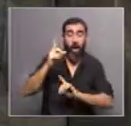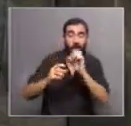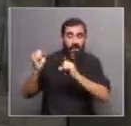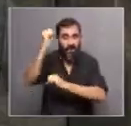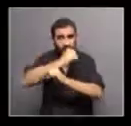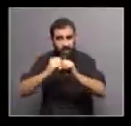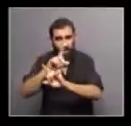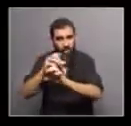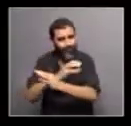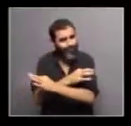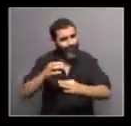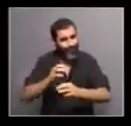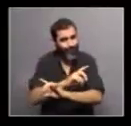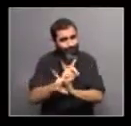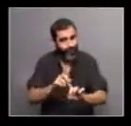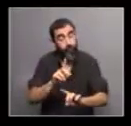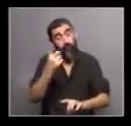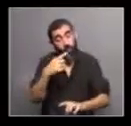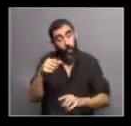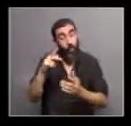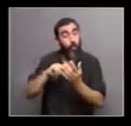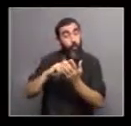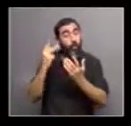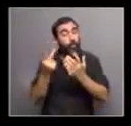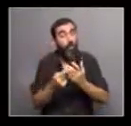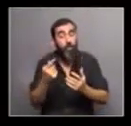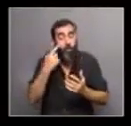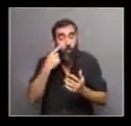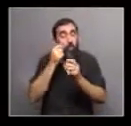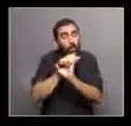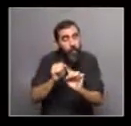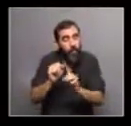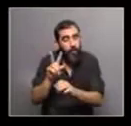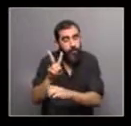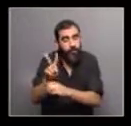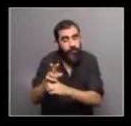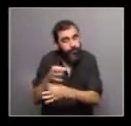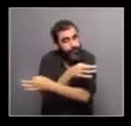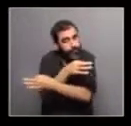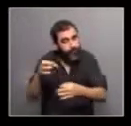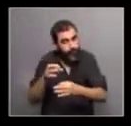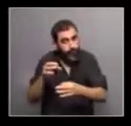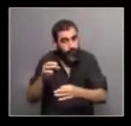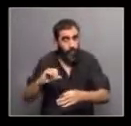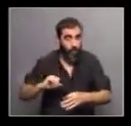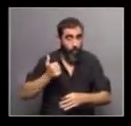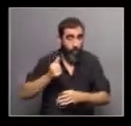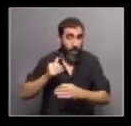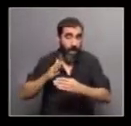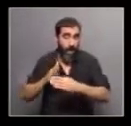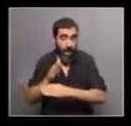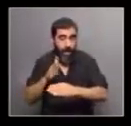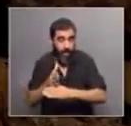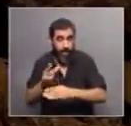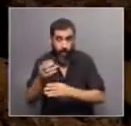que no son eficientes. Entonces, la otra pata del proyecto es intentar medir la eficiencia energética de la utilización de la leña en estufas para